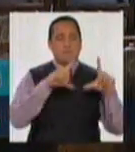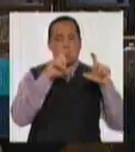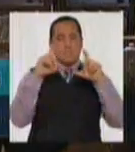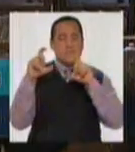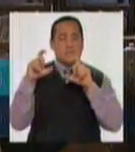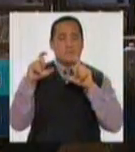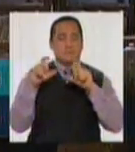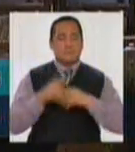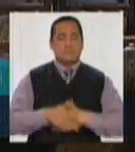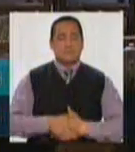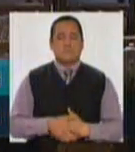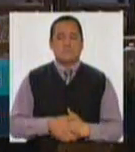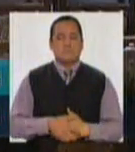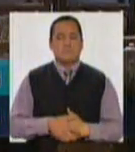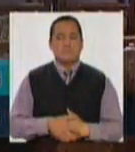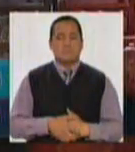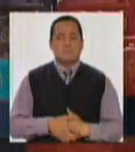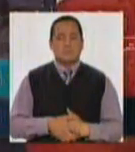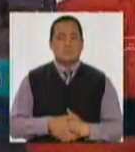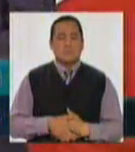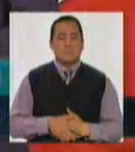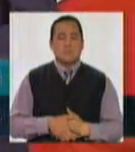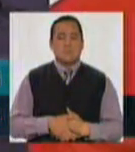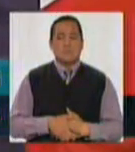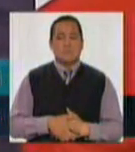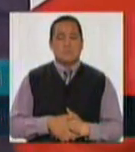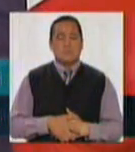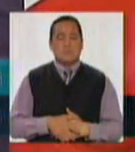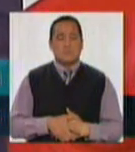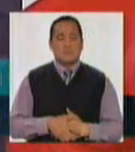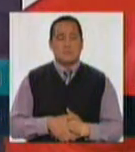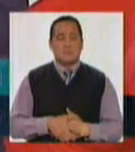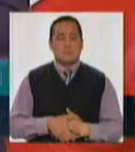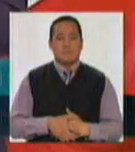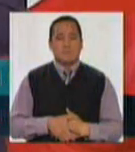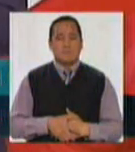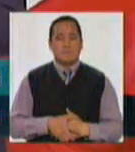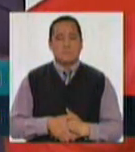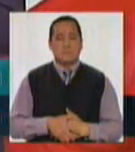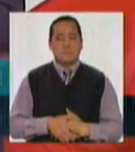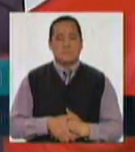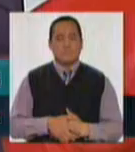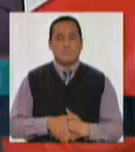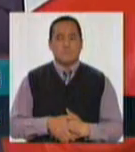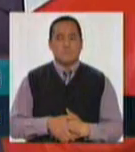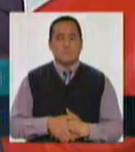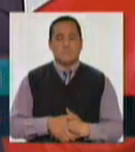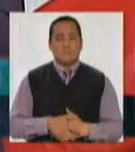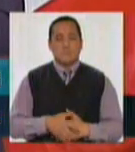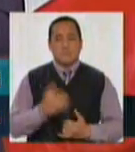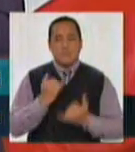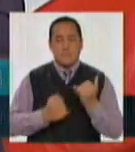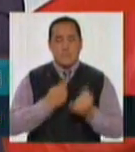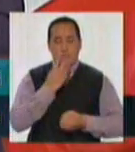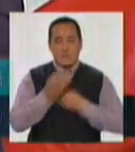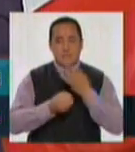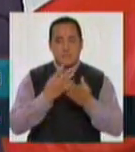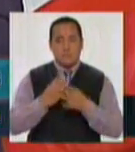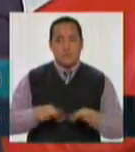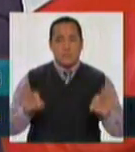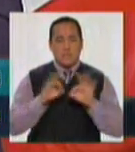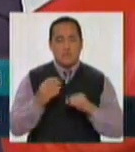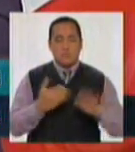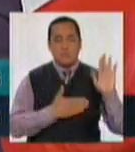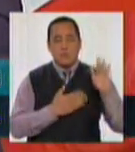Finalmente, eu queria dizer da importância y hacer un cumplimiento aquí al